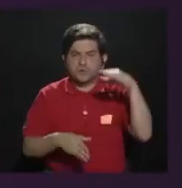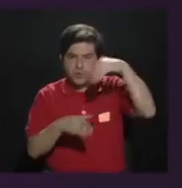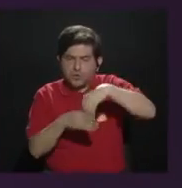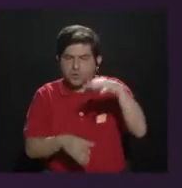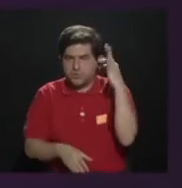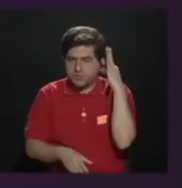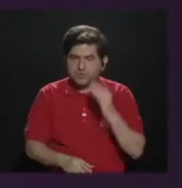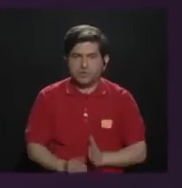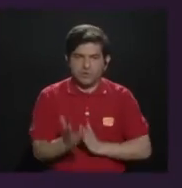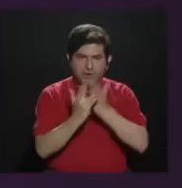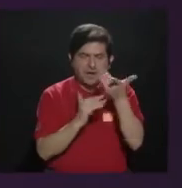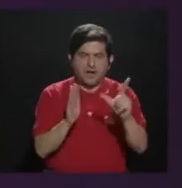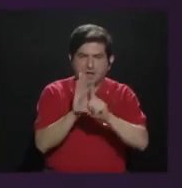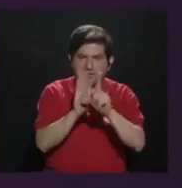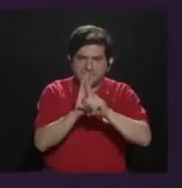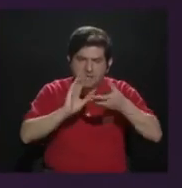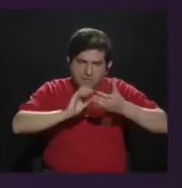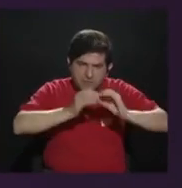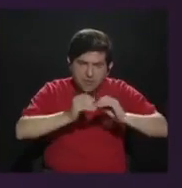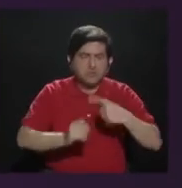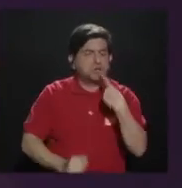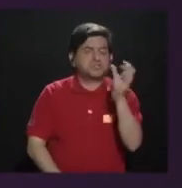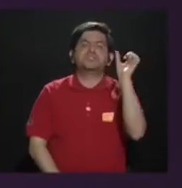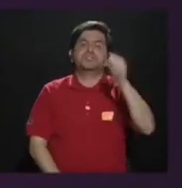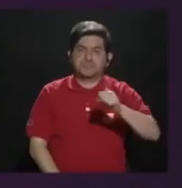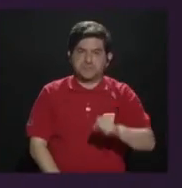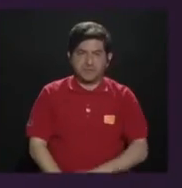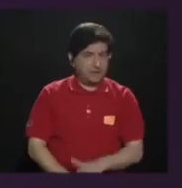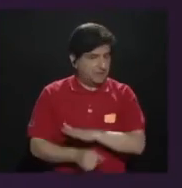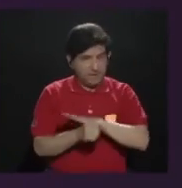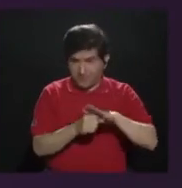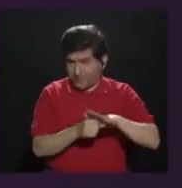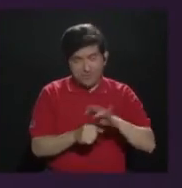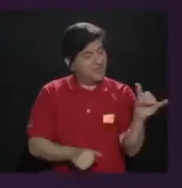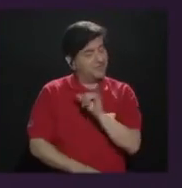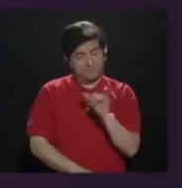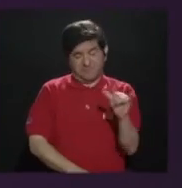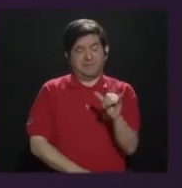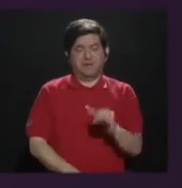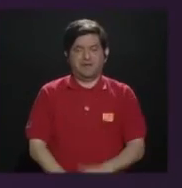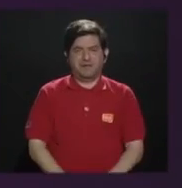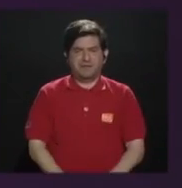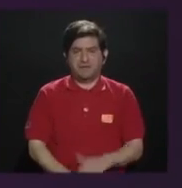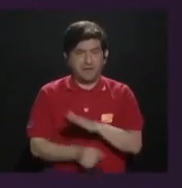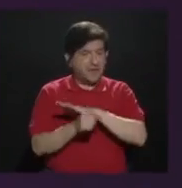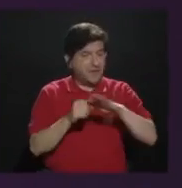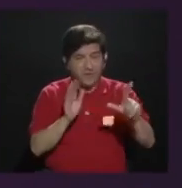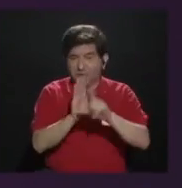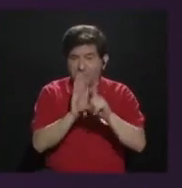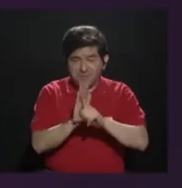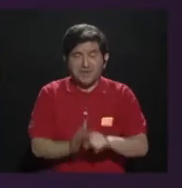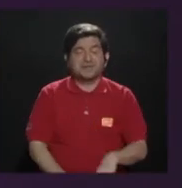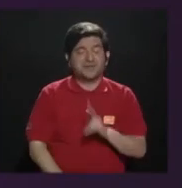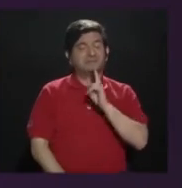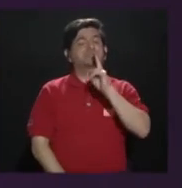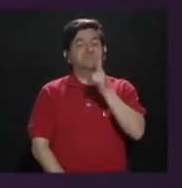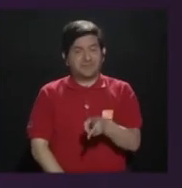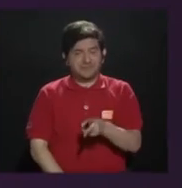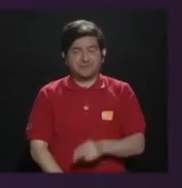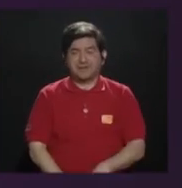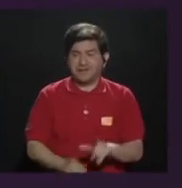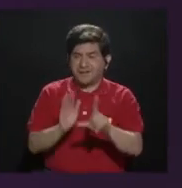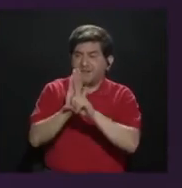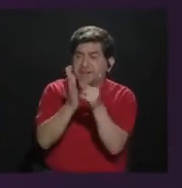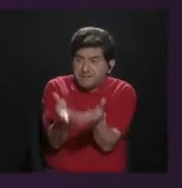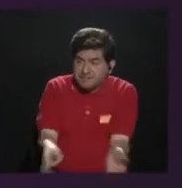mujeres a través de la ley de cupo, vamos a decir que sí. Que no alcanza también, ¿no? Y que no alcanza con las leyes es otra realidad. Muchas de estas leyes